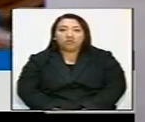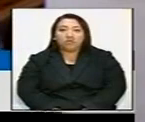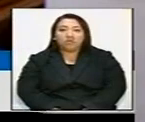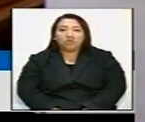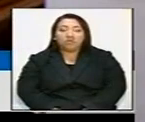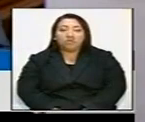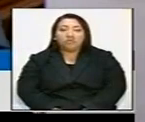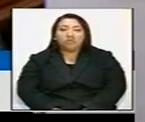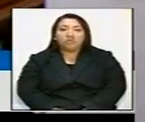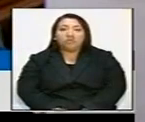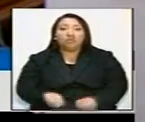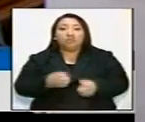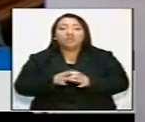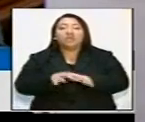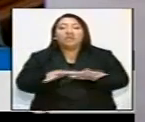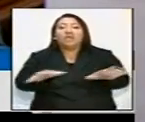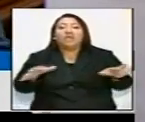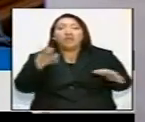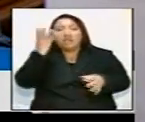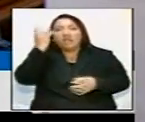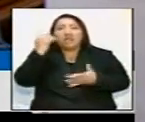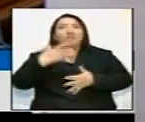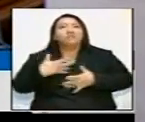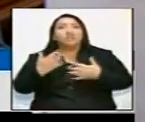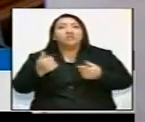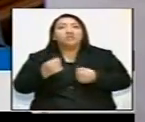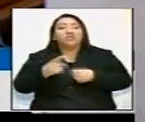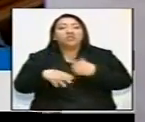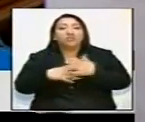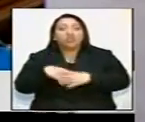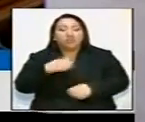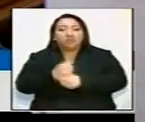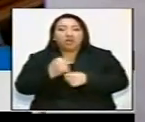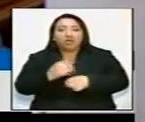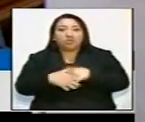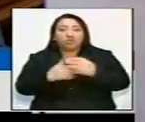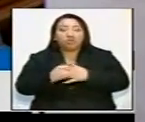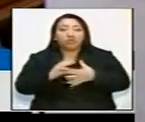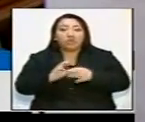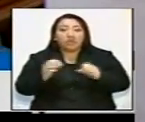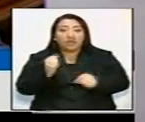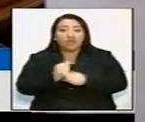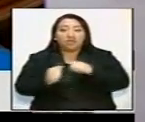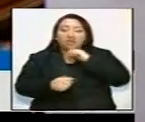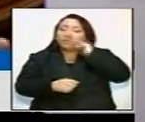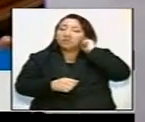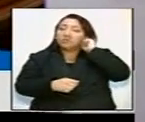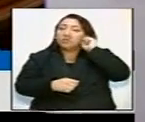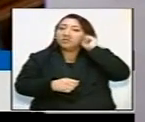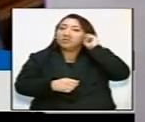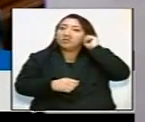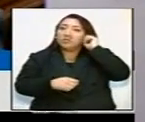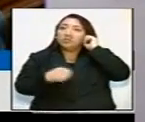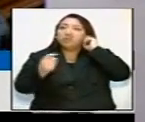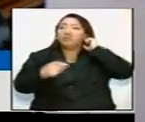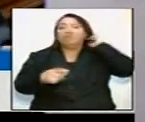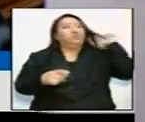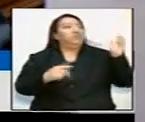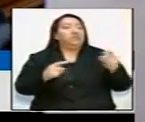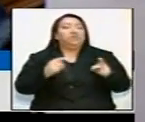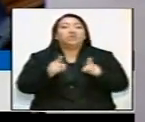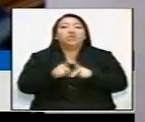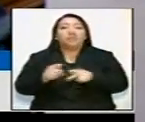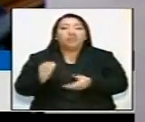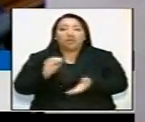idea, el espíritu de la ley de agroexportación a todas sus cadenas productivas? Y no solamente a sus cadenas productivas, sino